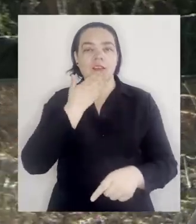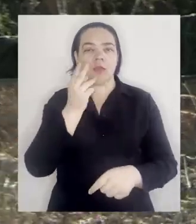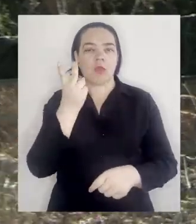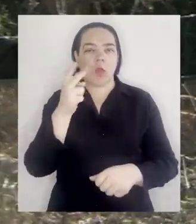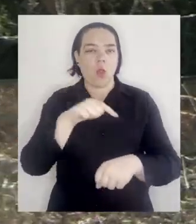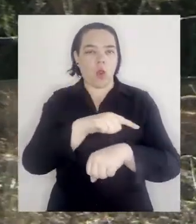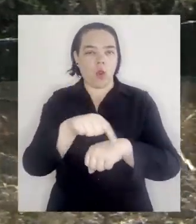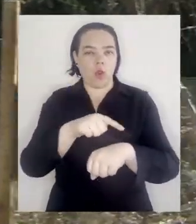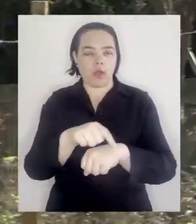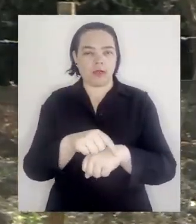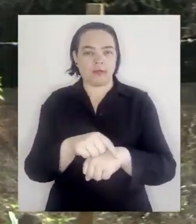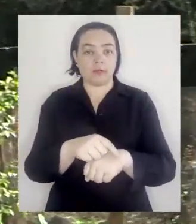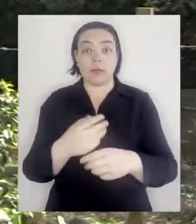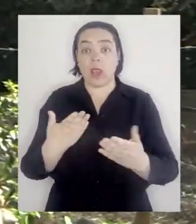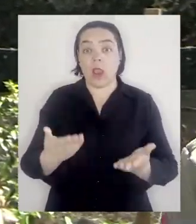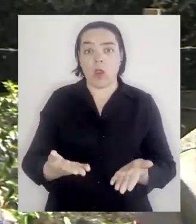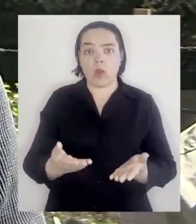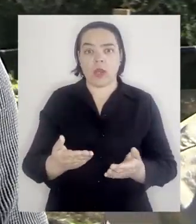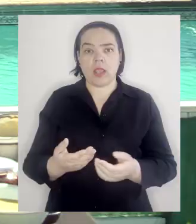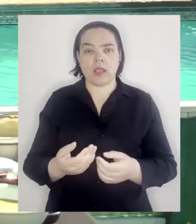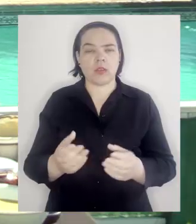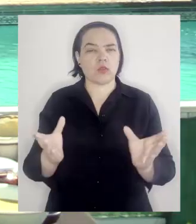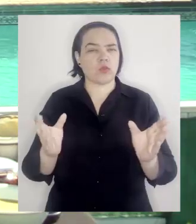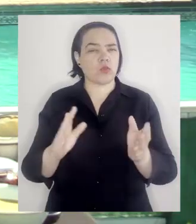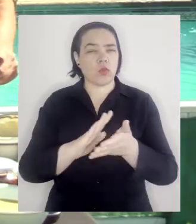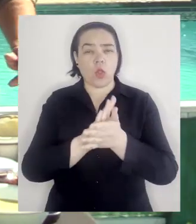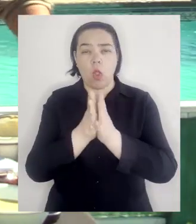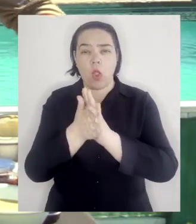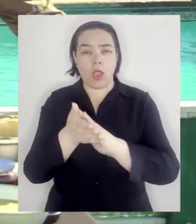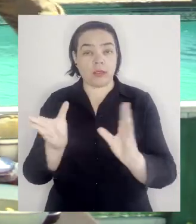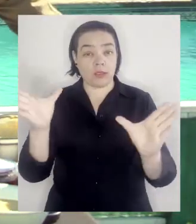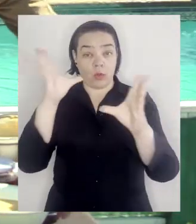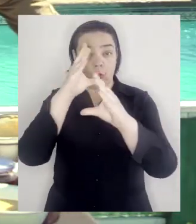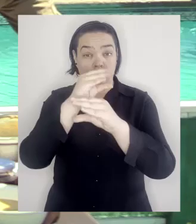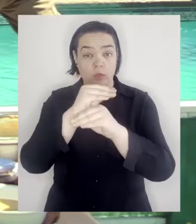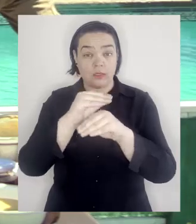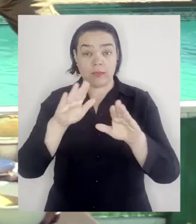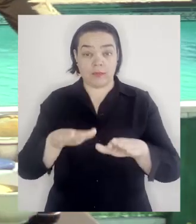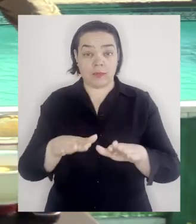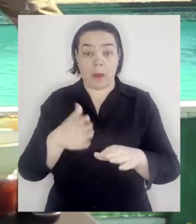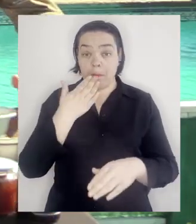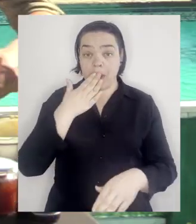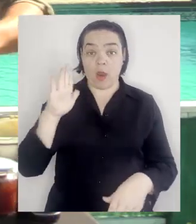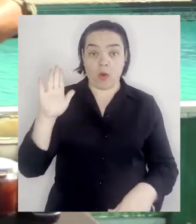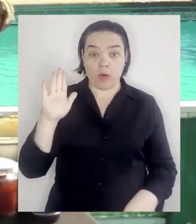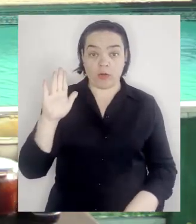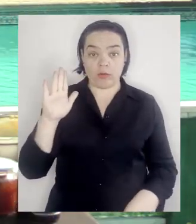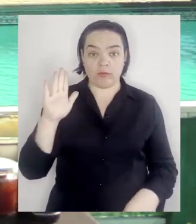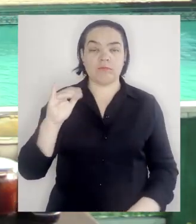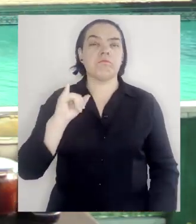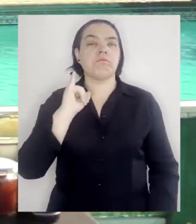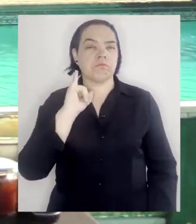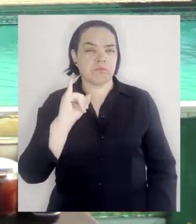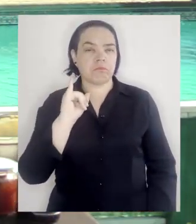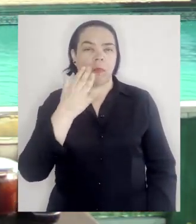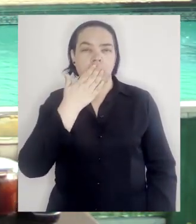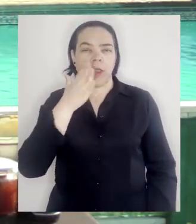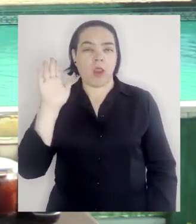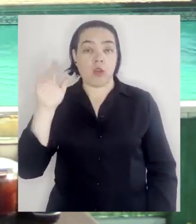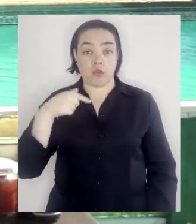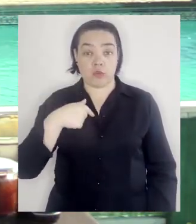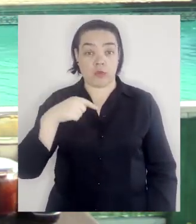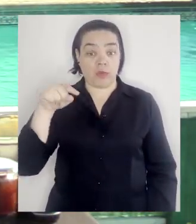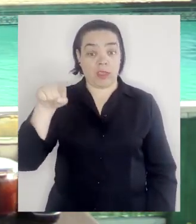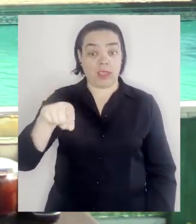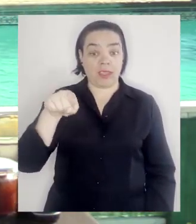de un día para otro, mejor. Perfecto. Acá tenemos uno que hizo ayer y